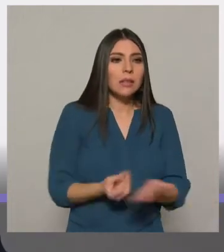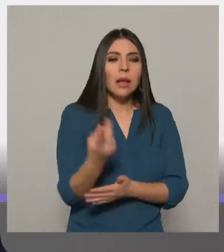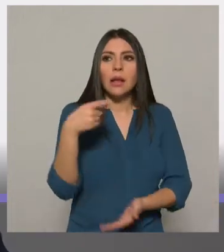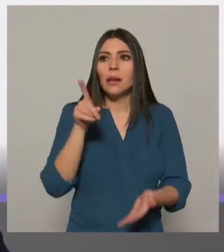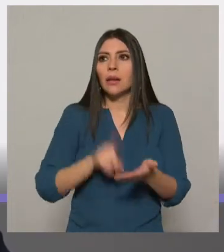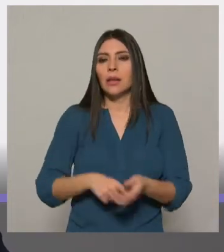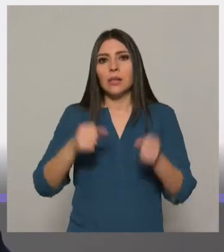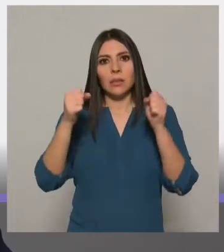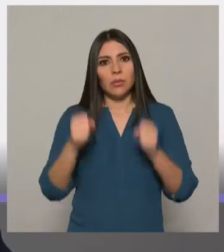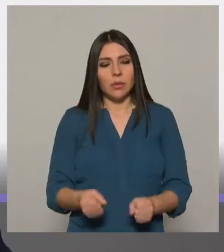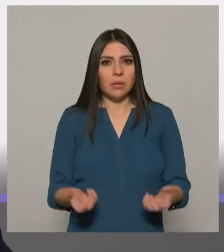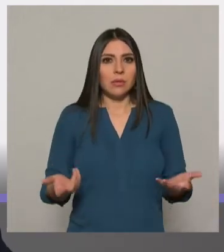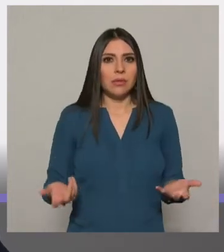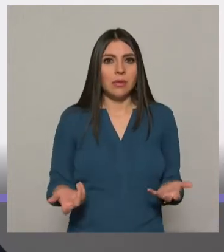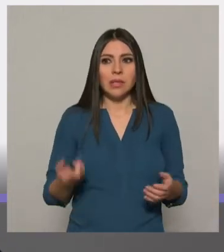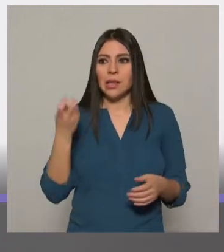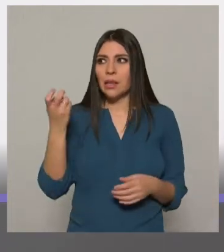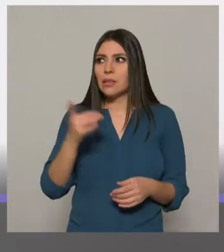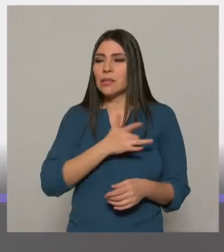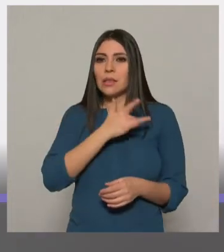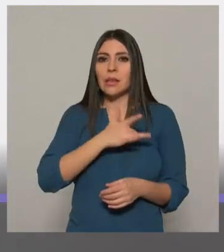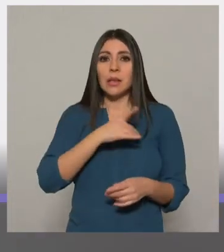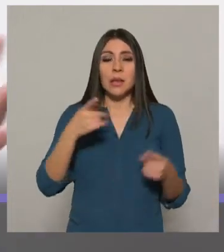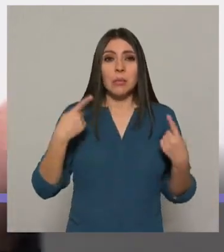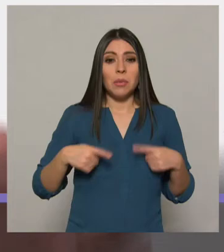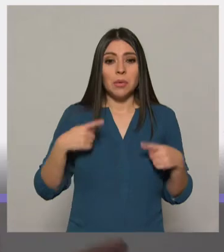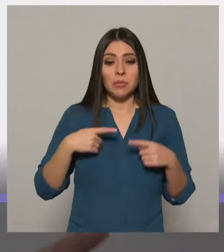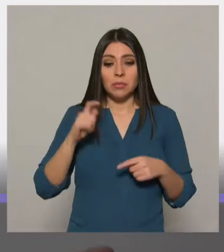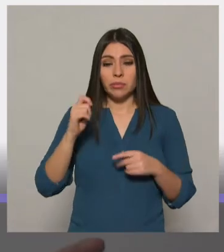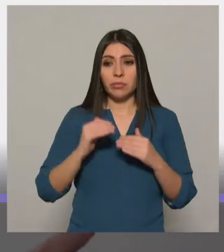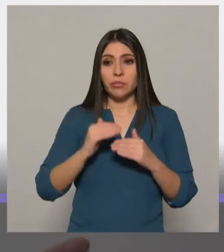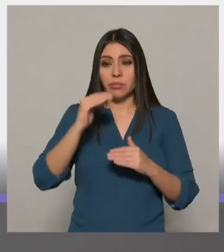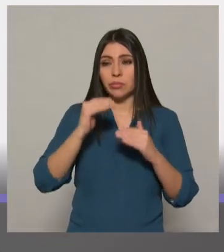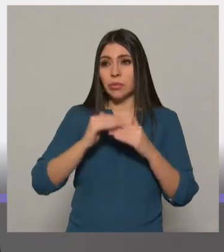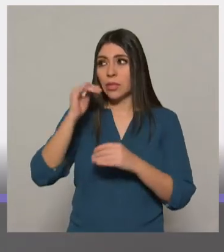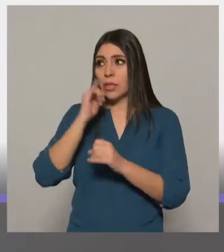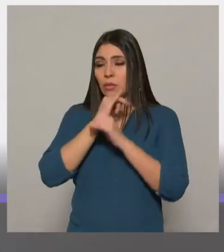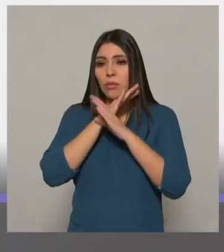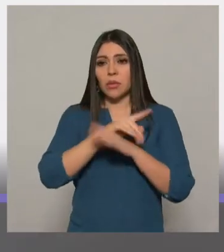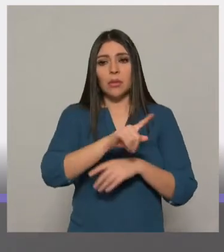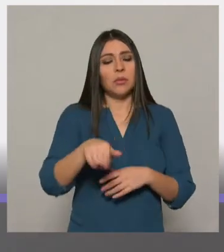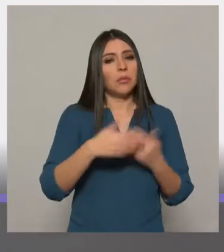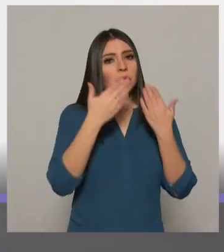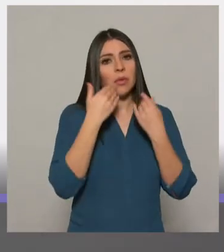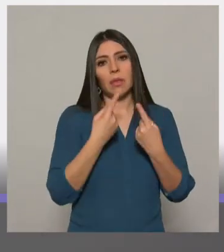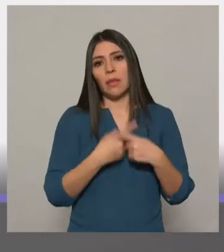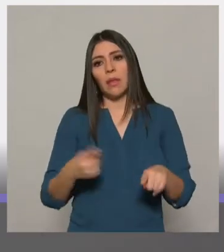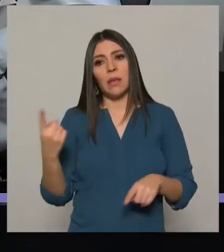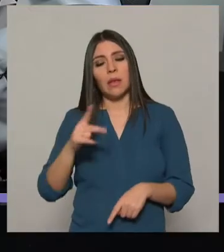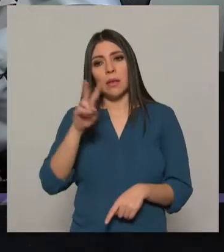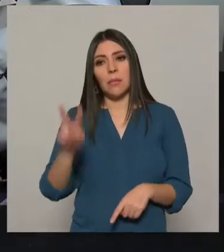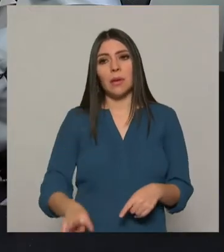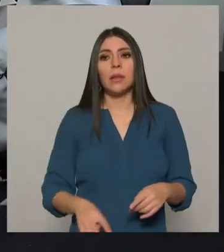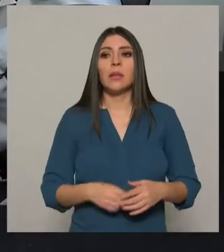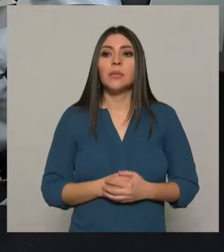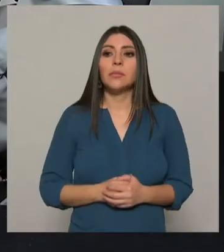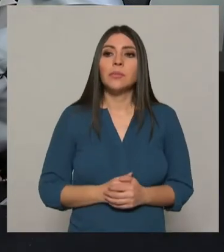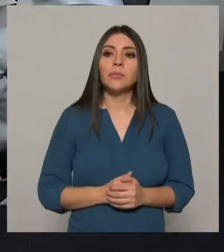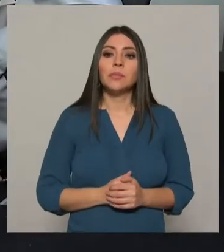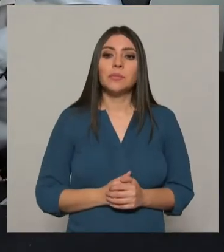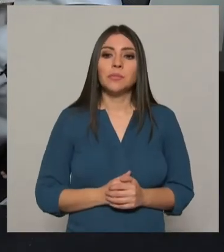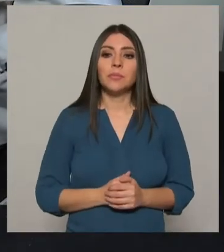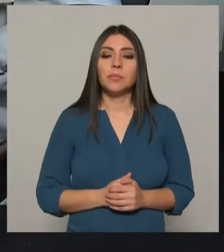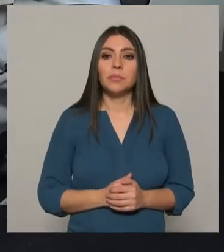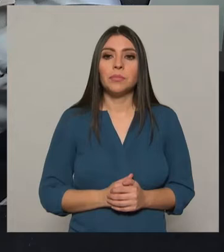totalmente claro, que la percepción de los números y la filosofía de los otros datos no tienen nada que ver con la realidad, ¿no? Bueno, pero entonces lo cierto es